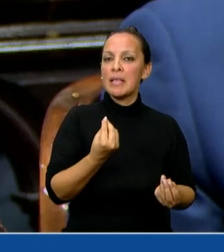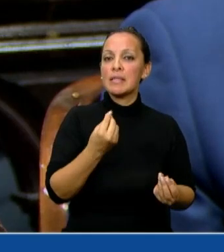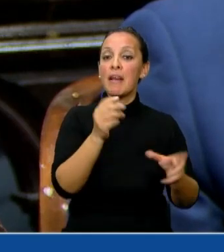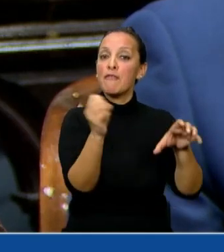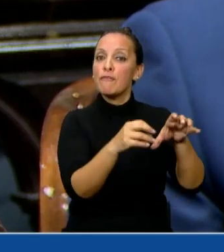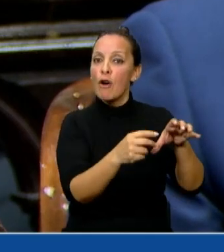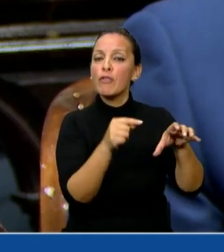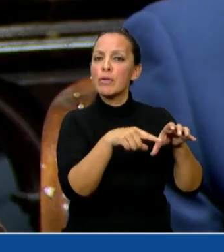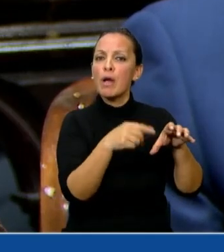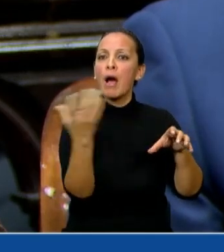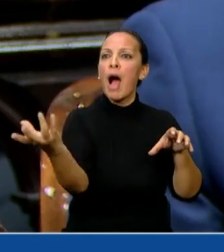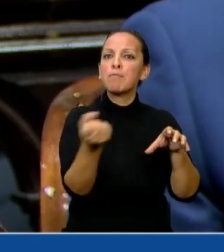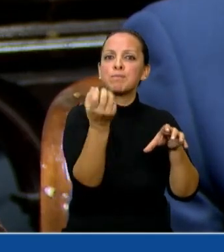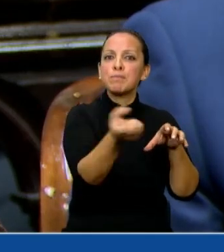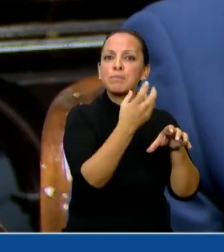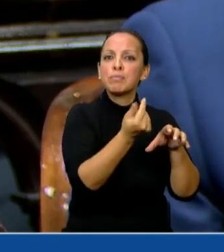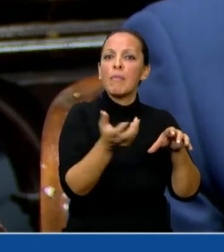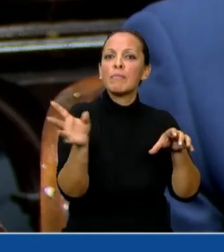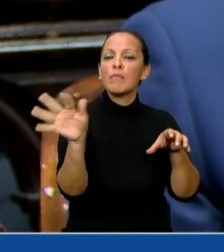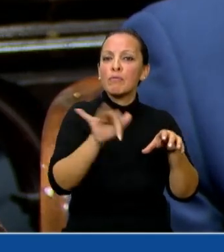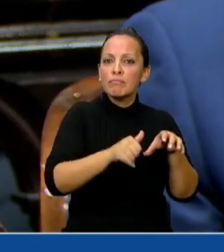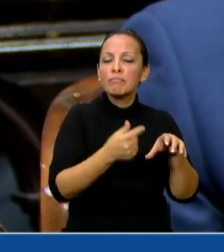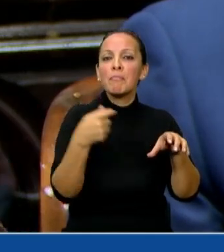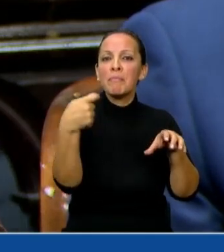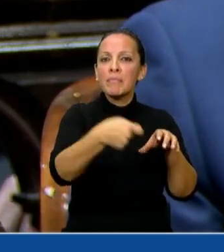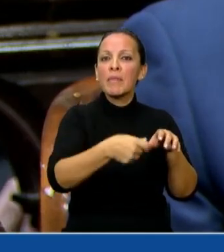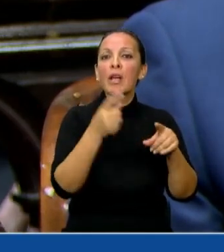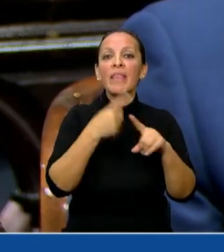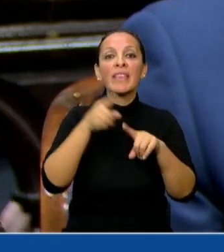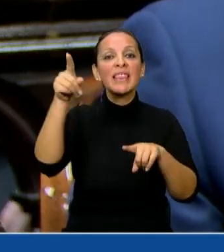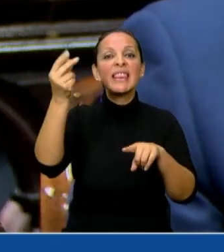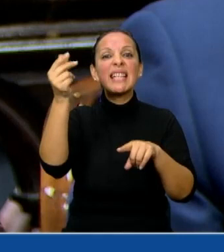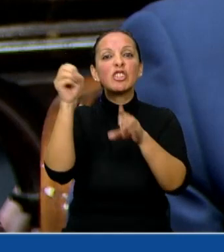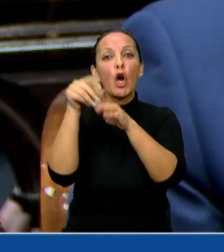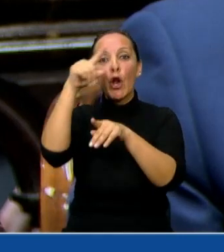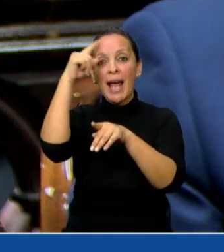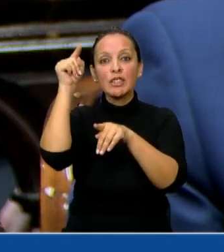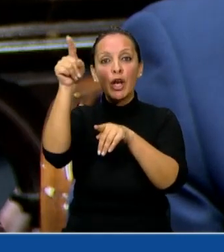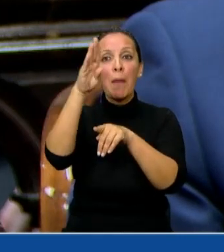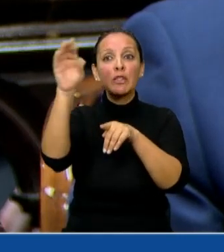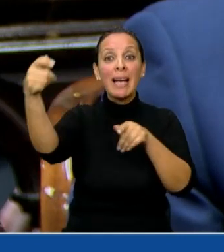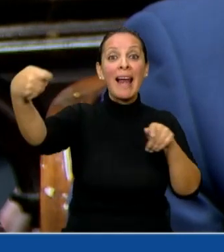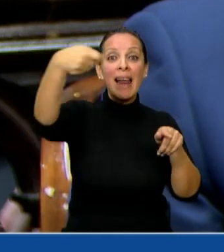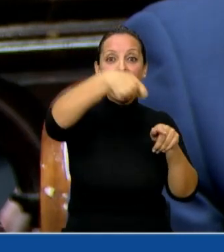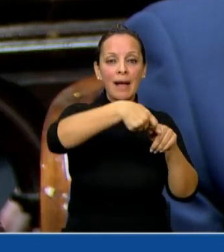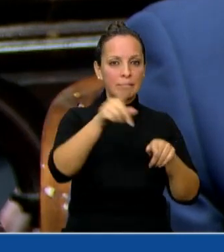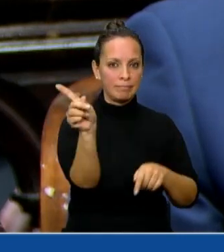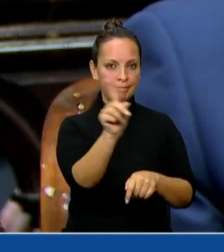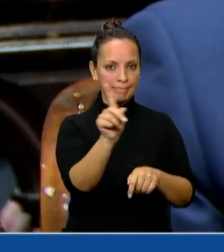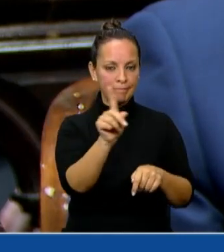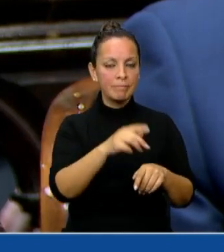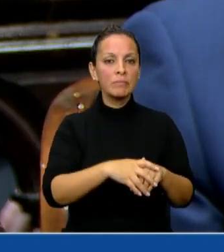fiduciario no recibirá aporte corriente alguno por parte del Tesoro Nacional ni del Banco Central, como así tampoco